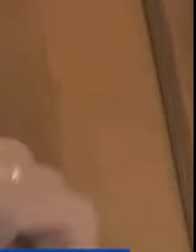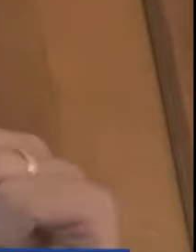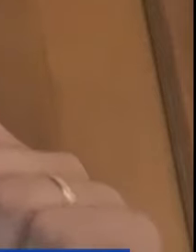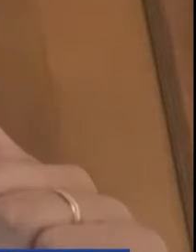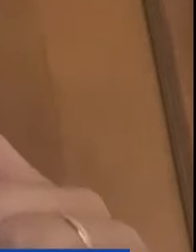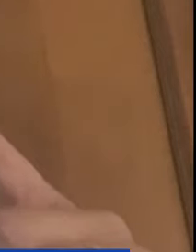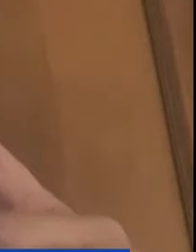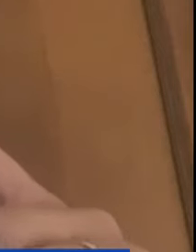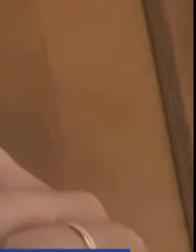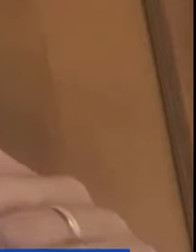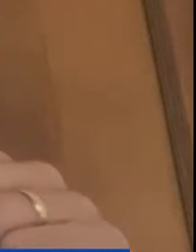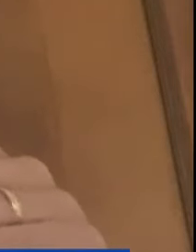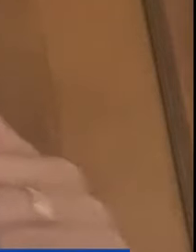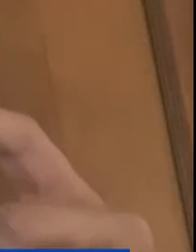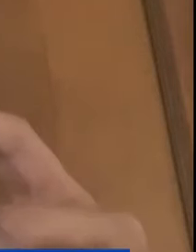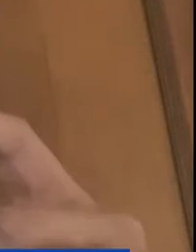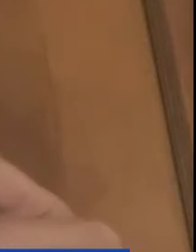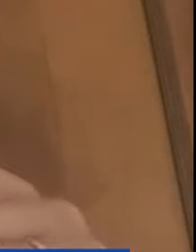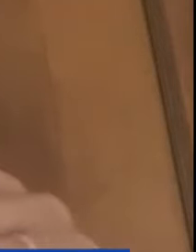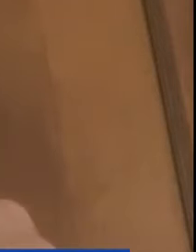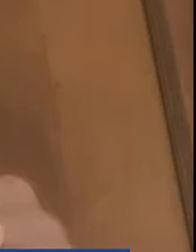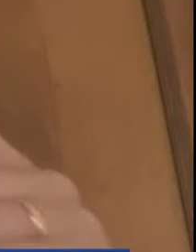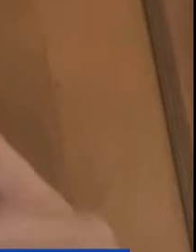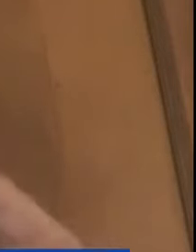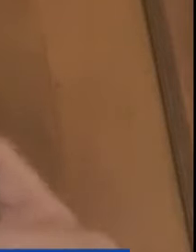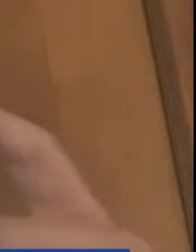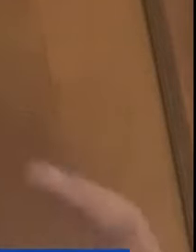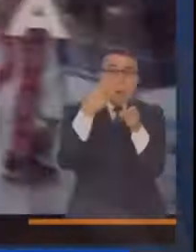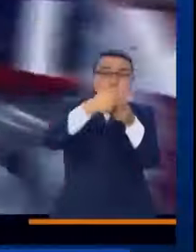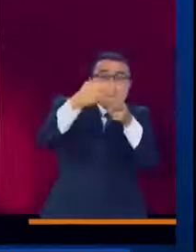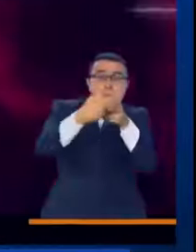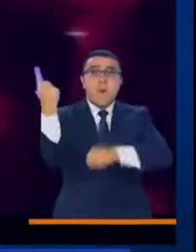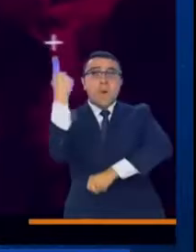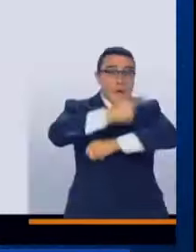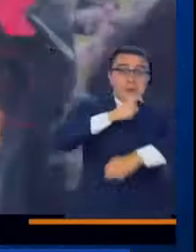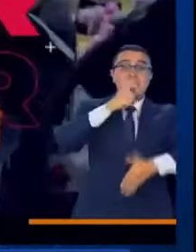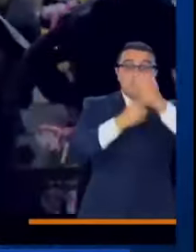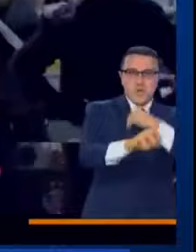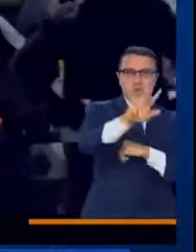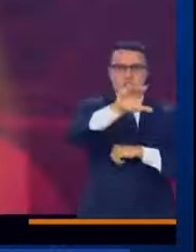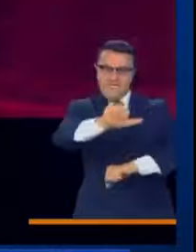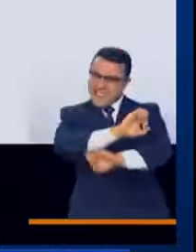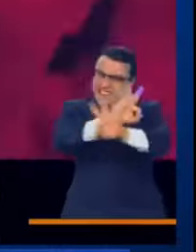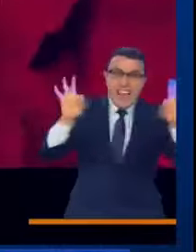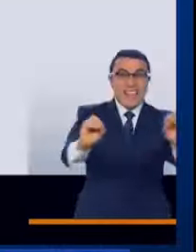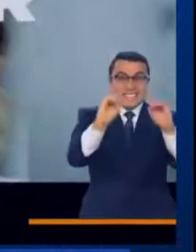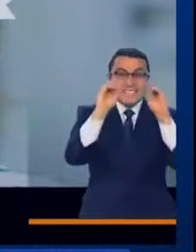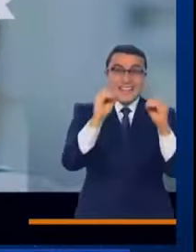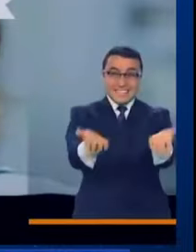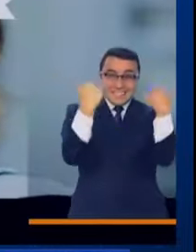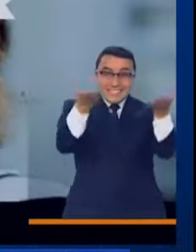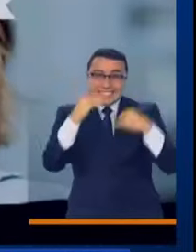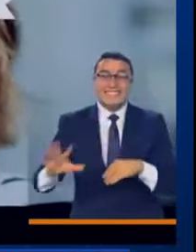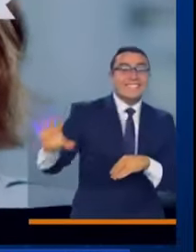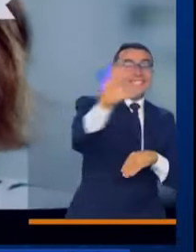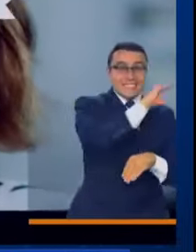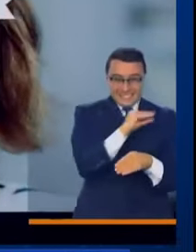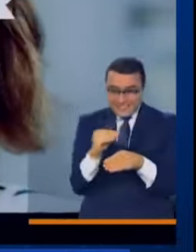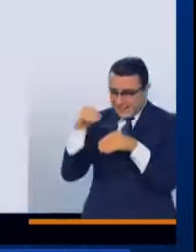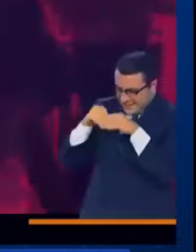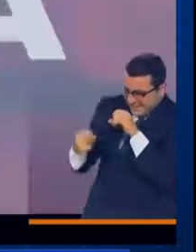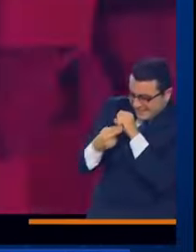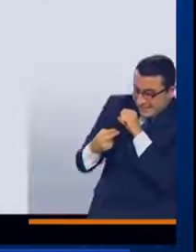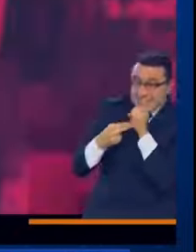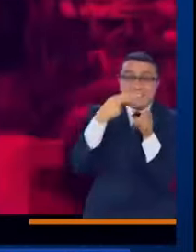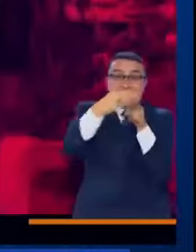A ver, nosotros logramos aprobarla sin el aval del gobierno, precisamente porque no obligamos a este gobierno a hacer los